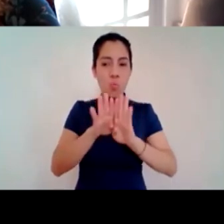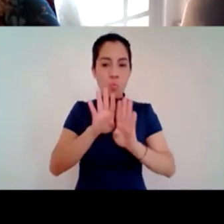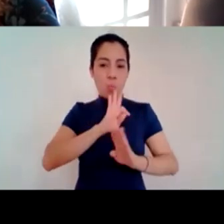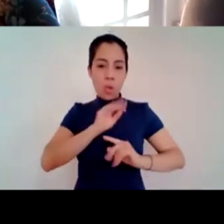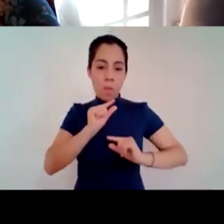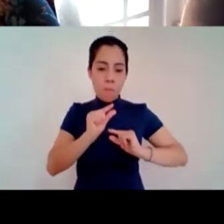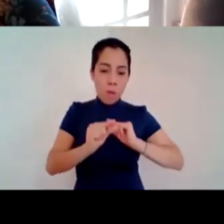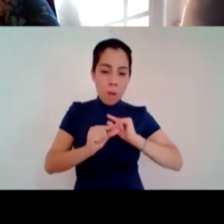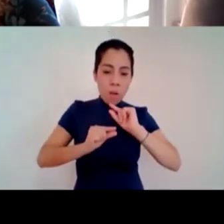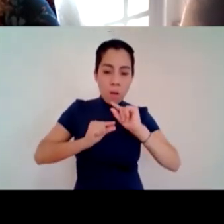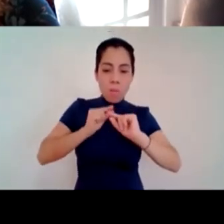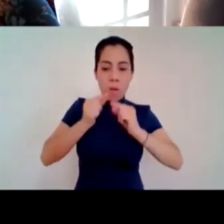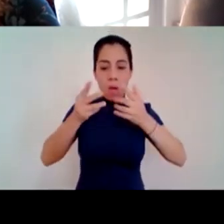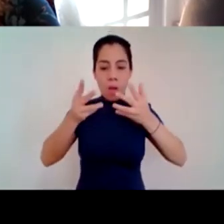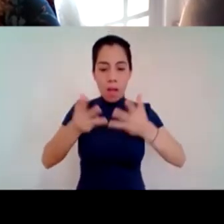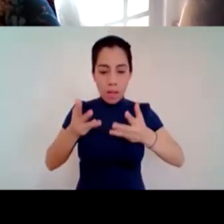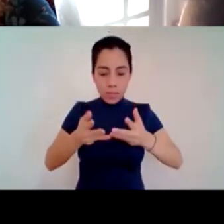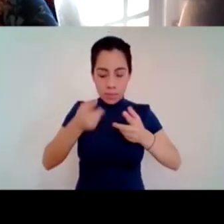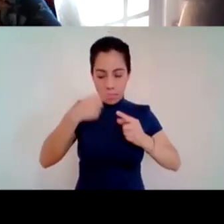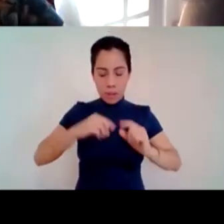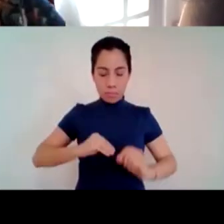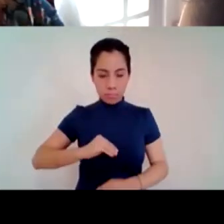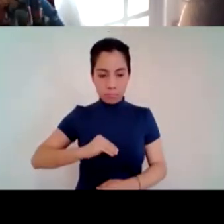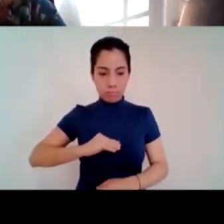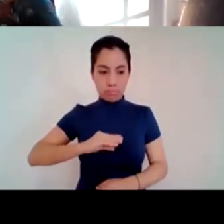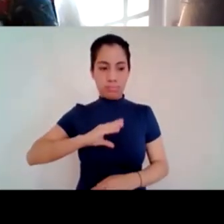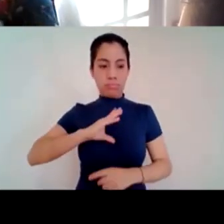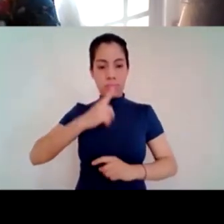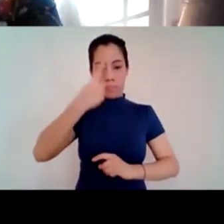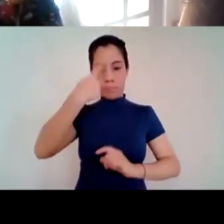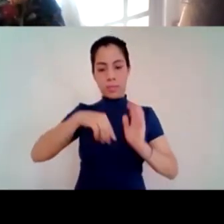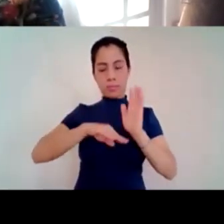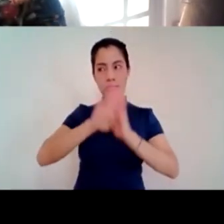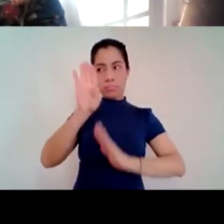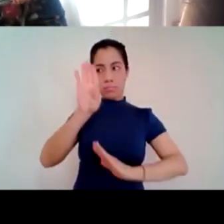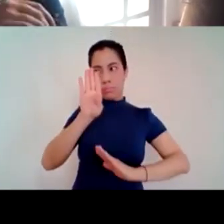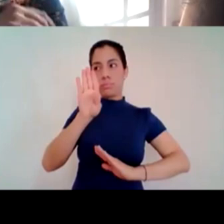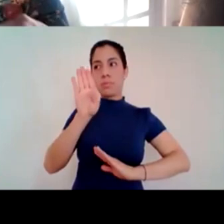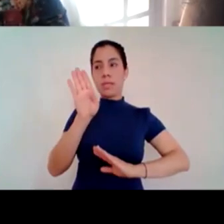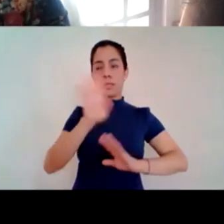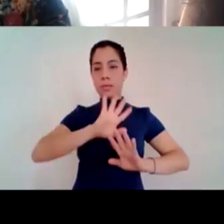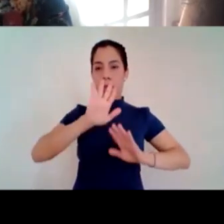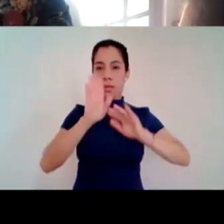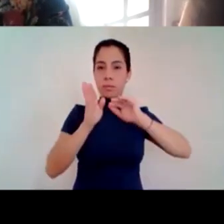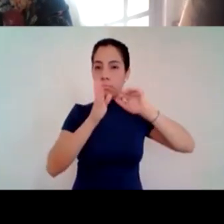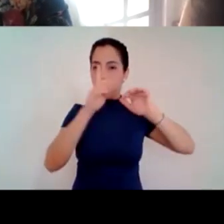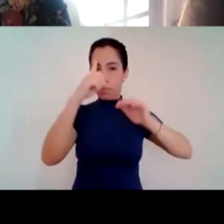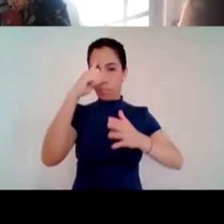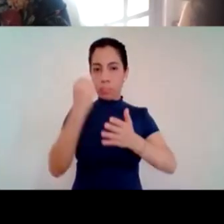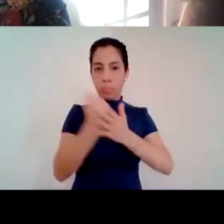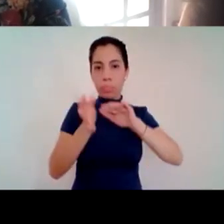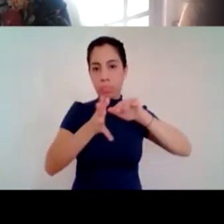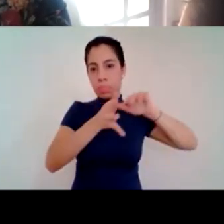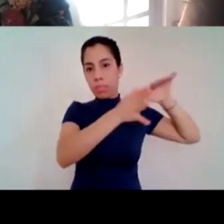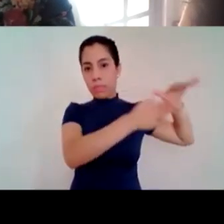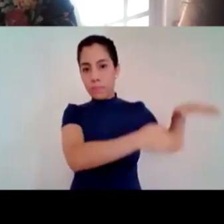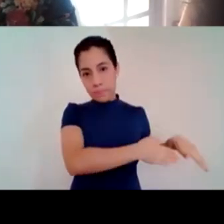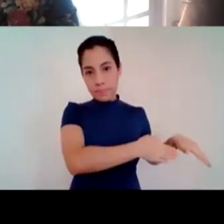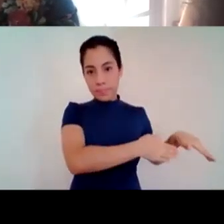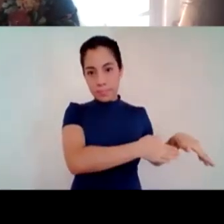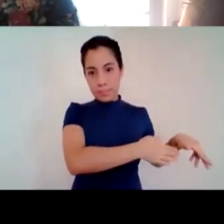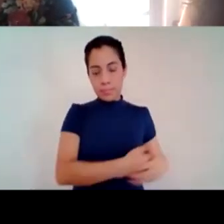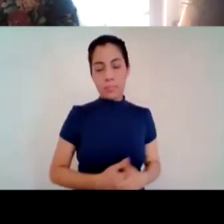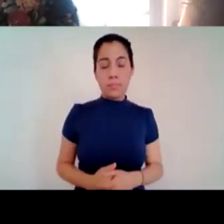que tiene en sí para ir siendo resiliente y hacer bien las cosas no obstante todas las majaderías que uno tiene encima